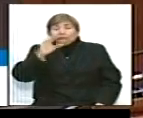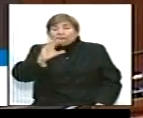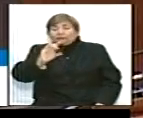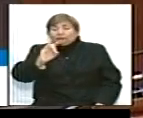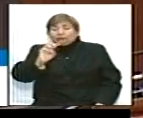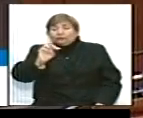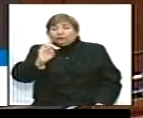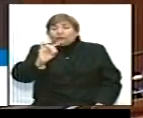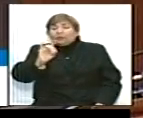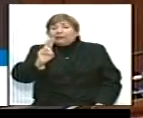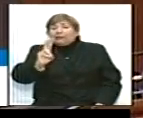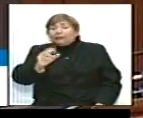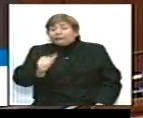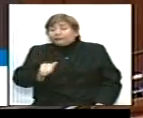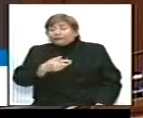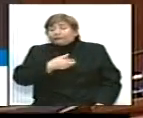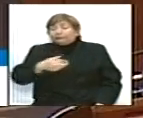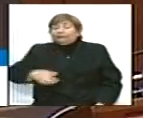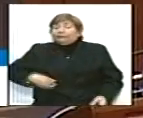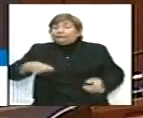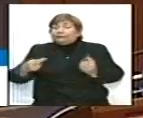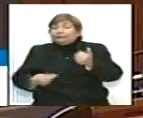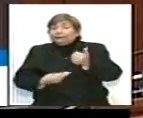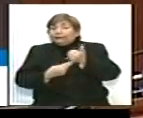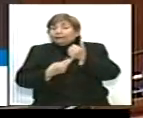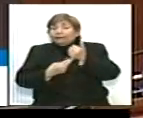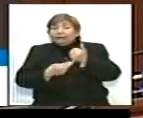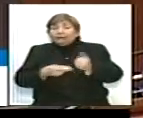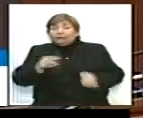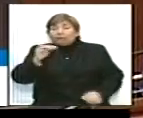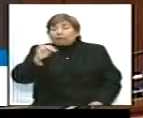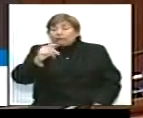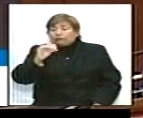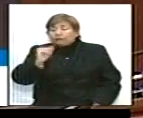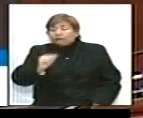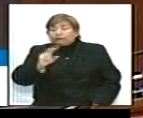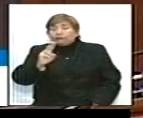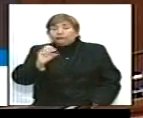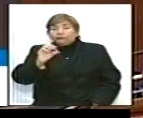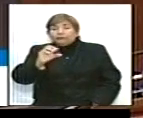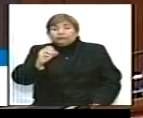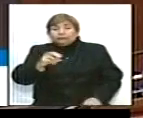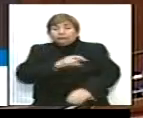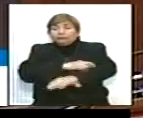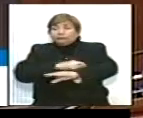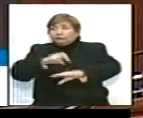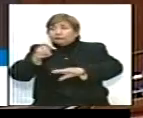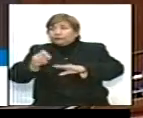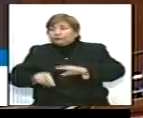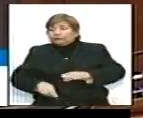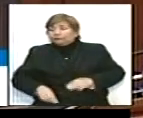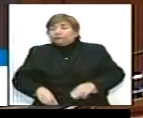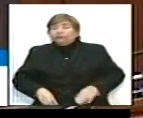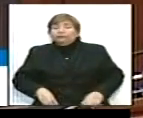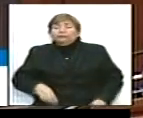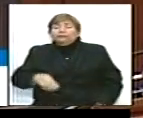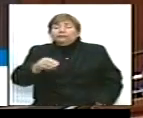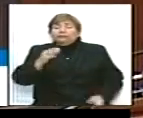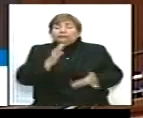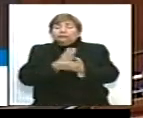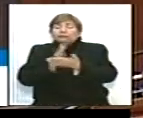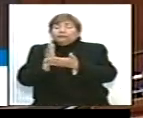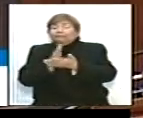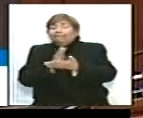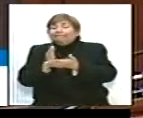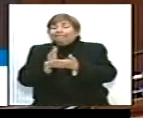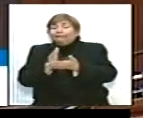Zenón Cueva, presidente regional, Martín Vizcarra, representante de los colegios profesionales, y la